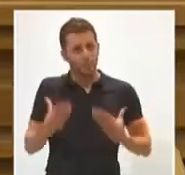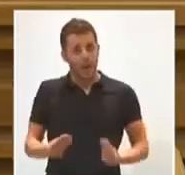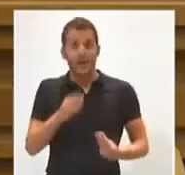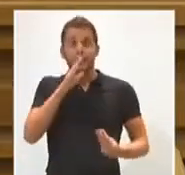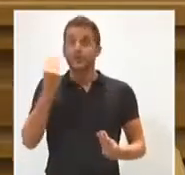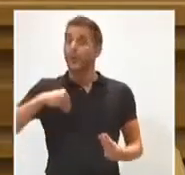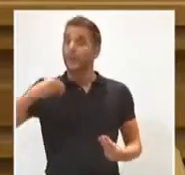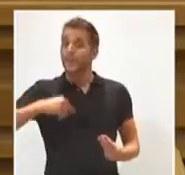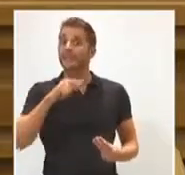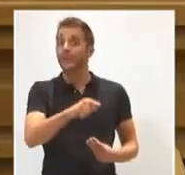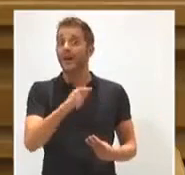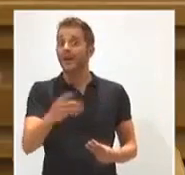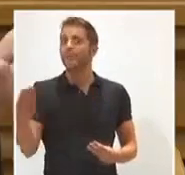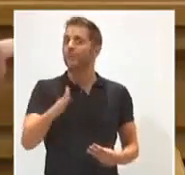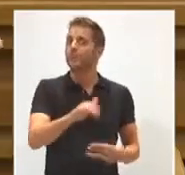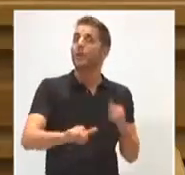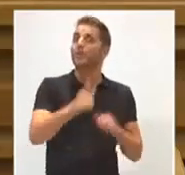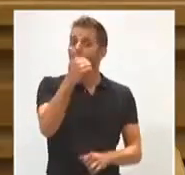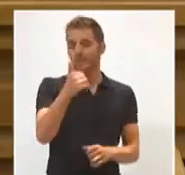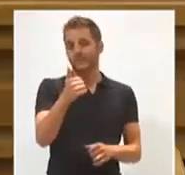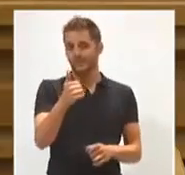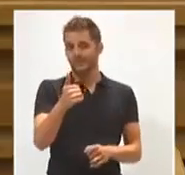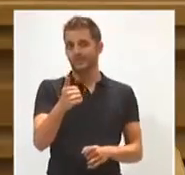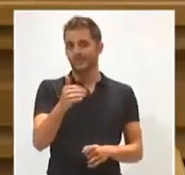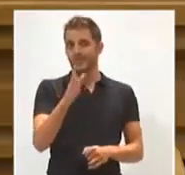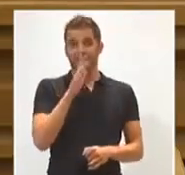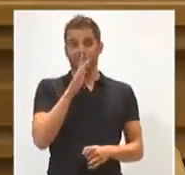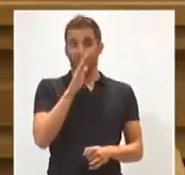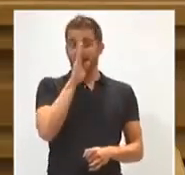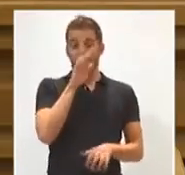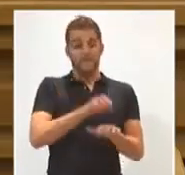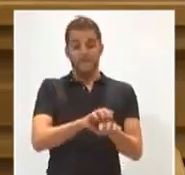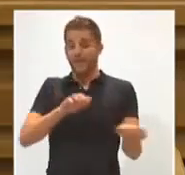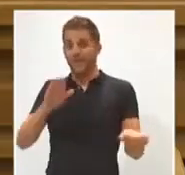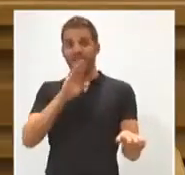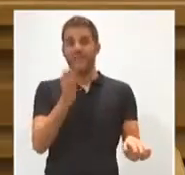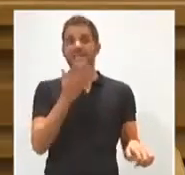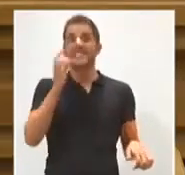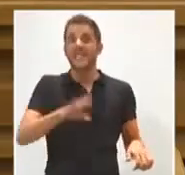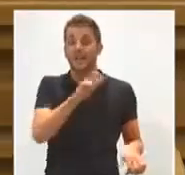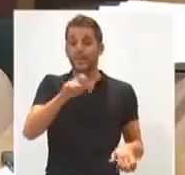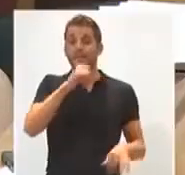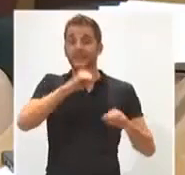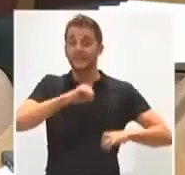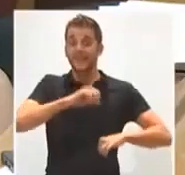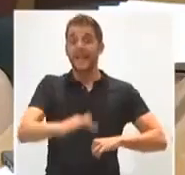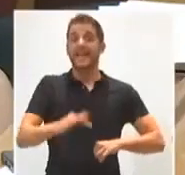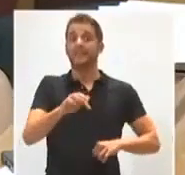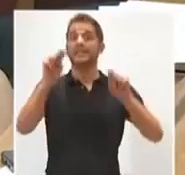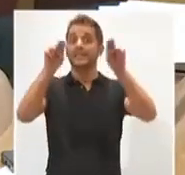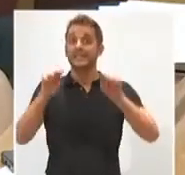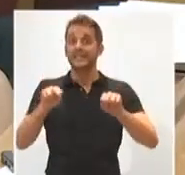perfecta era la gente mayor de edad teníamos más que nadie más que nadie y encima los teníamos más que nadie en residencias